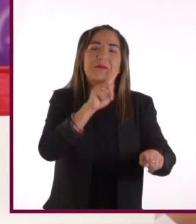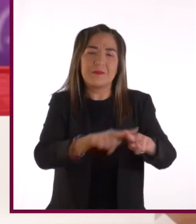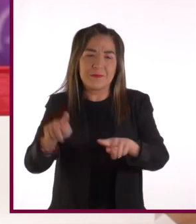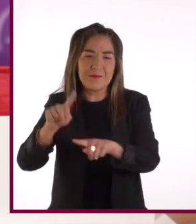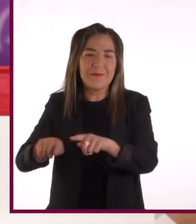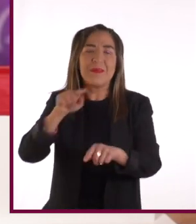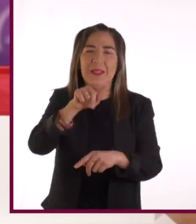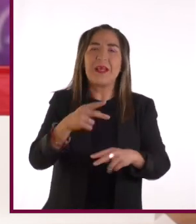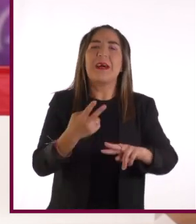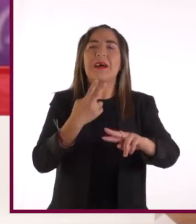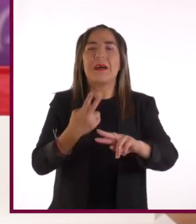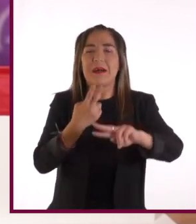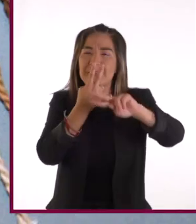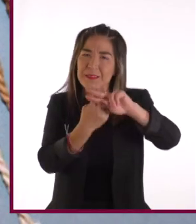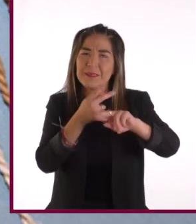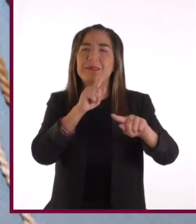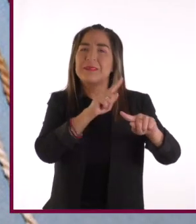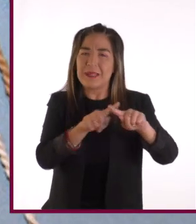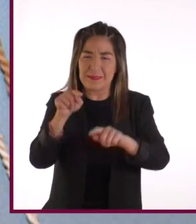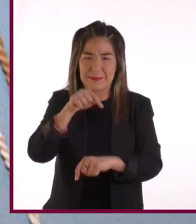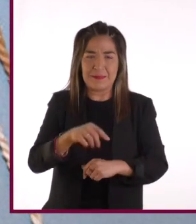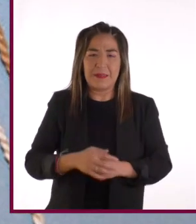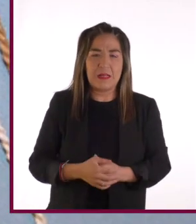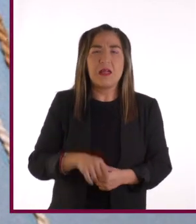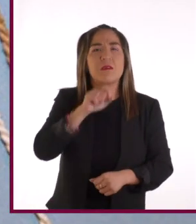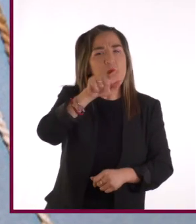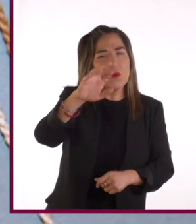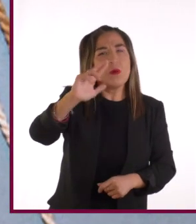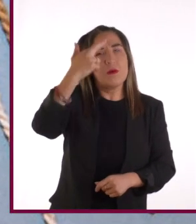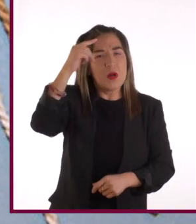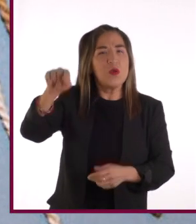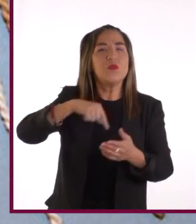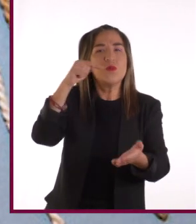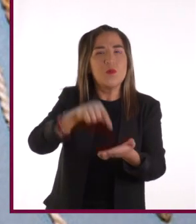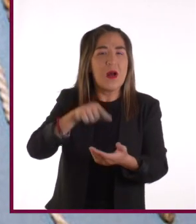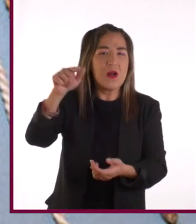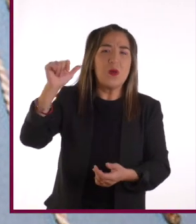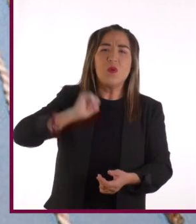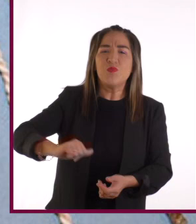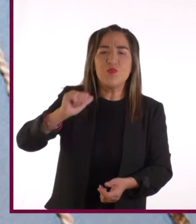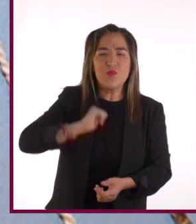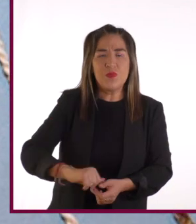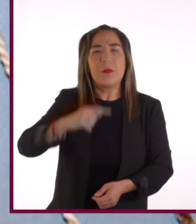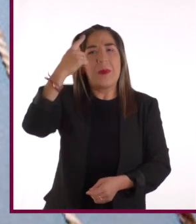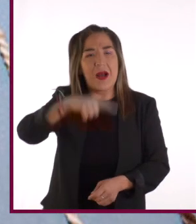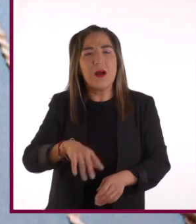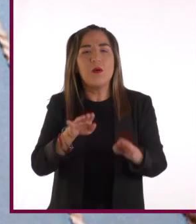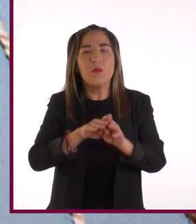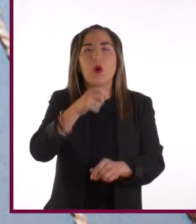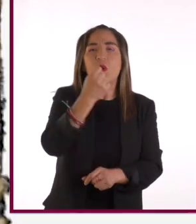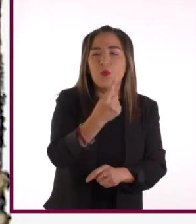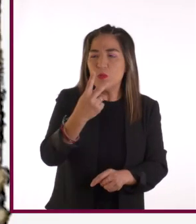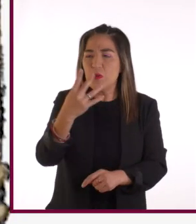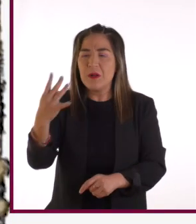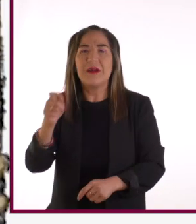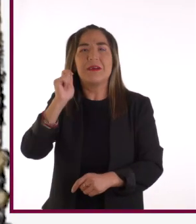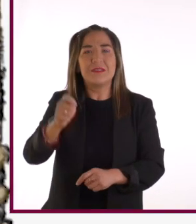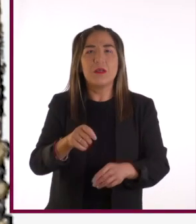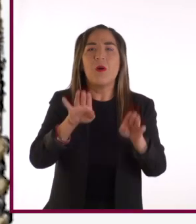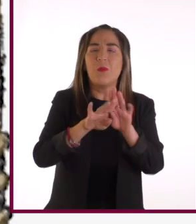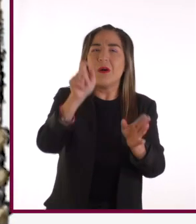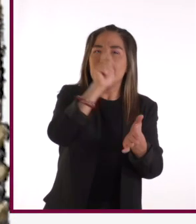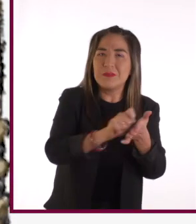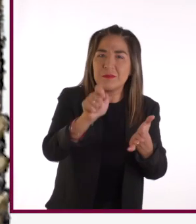ver todos nuestros contenidos. También pienso en algunas poblaciones nativas andinas que utilizaban el quipu para contar y a